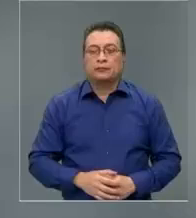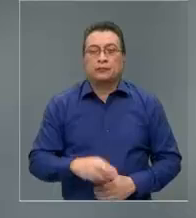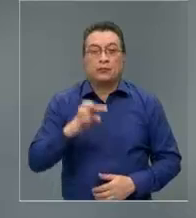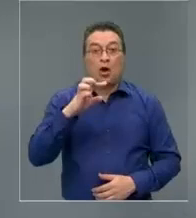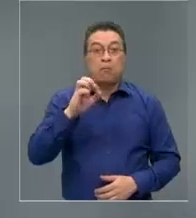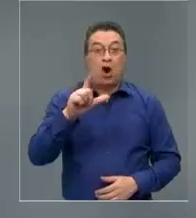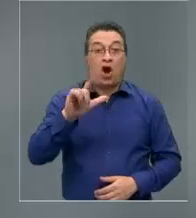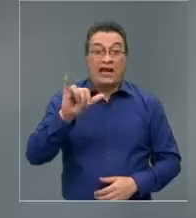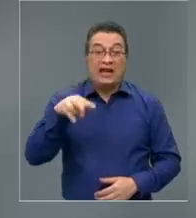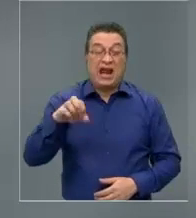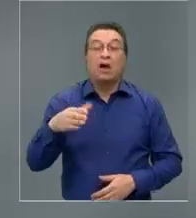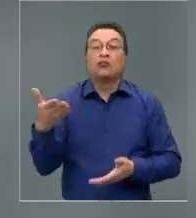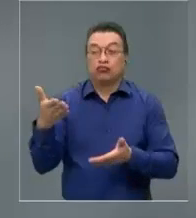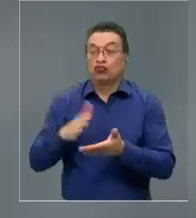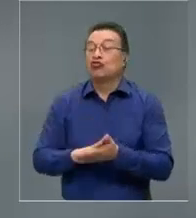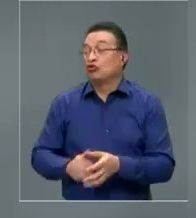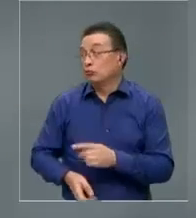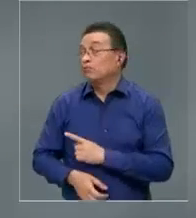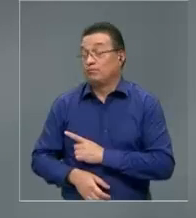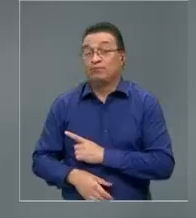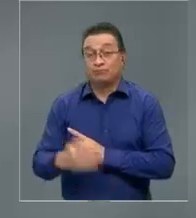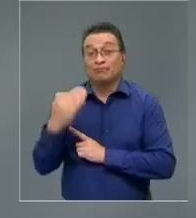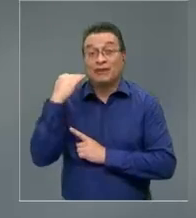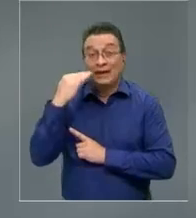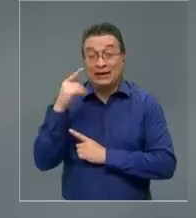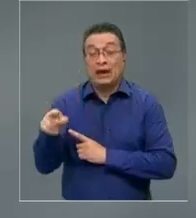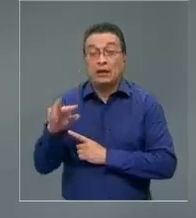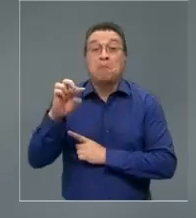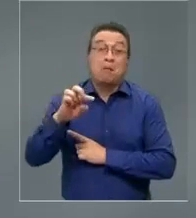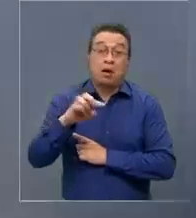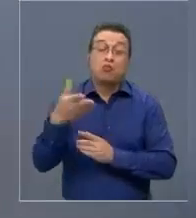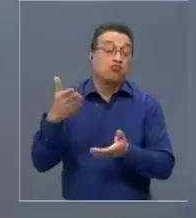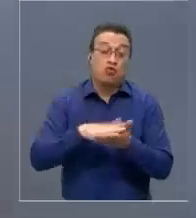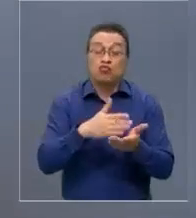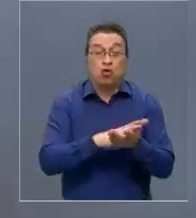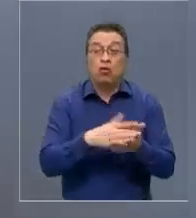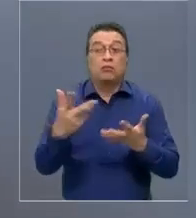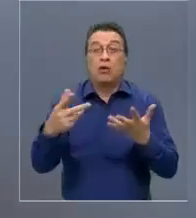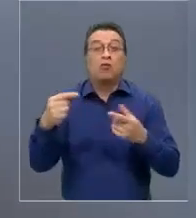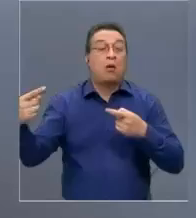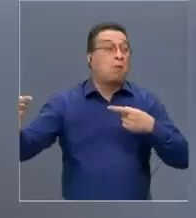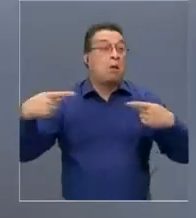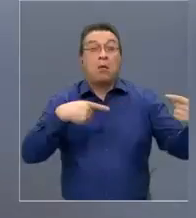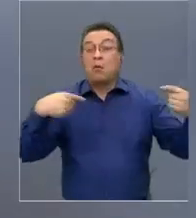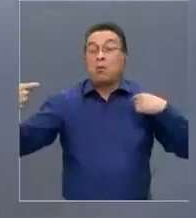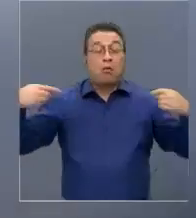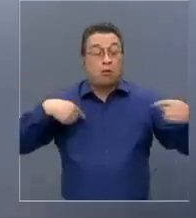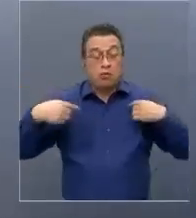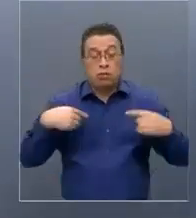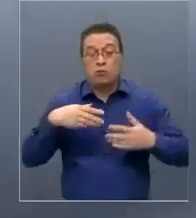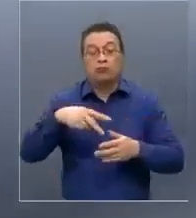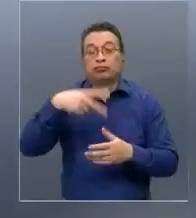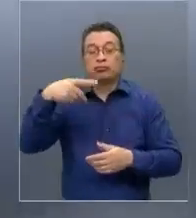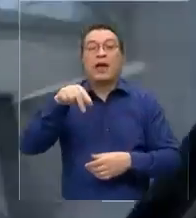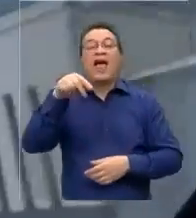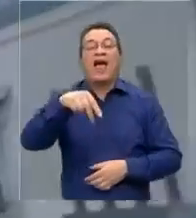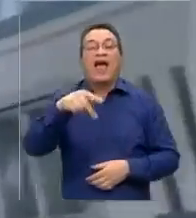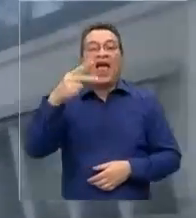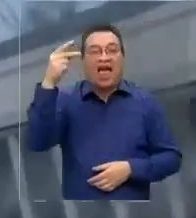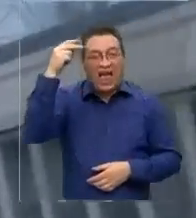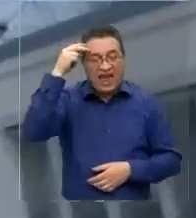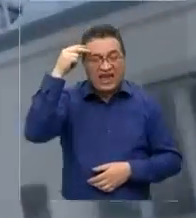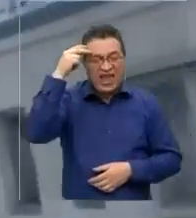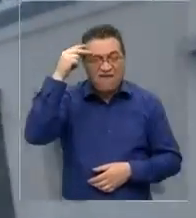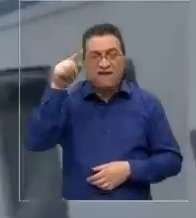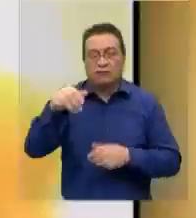Polina es una de esas víctimas inocentes. Esta niña y sus padres murieron tras quedar en medio de uno de los combates al noreste de Kiev. Es